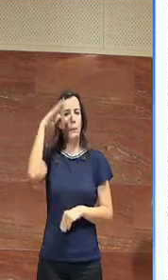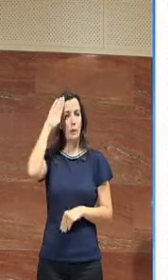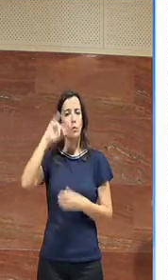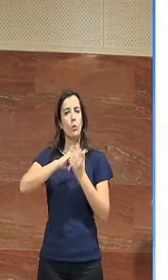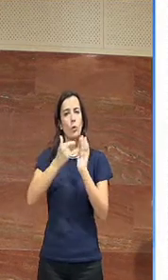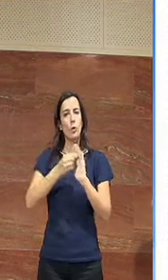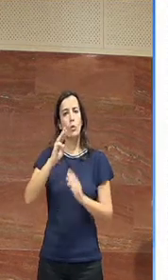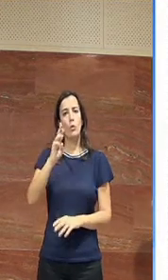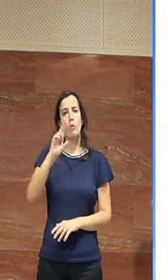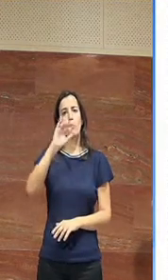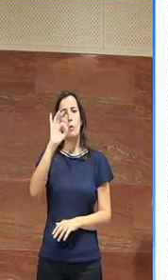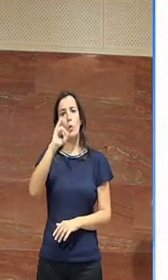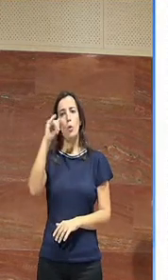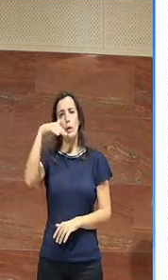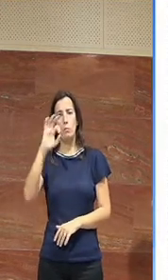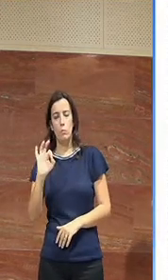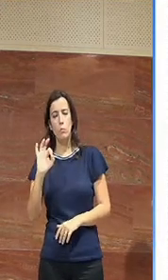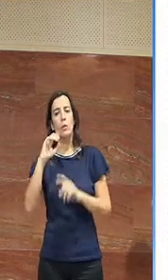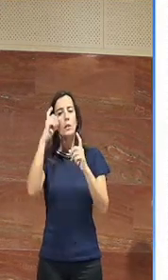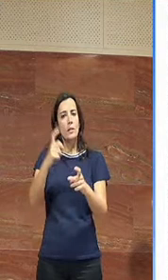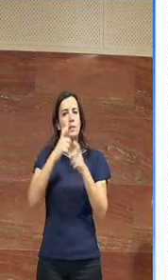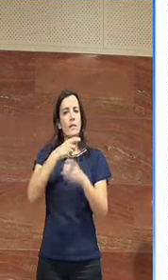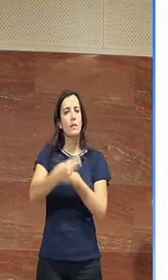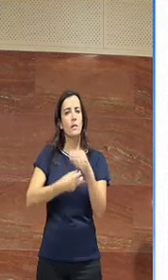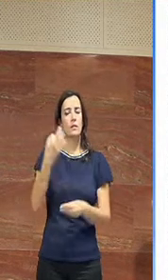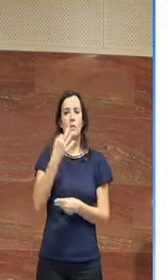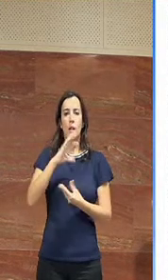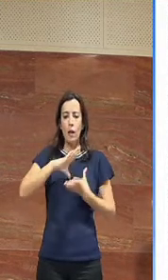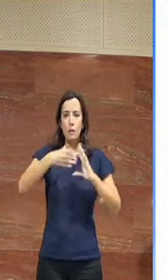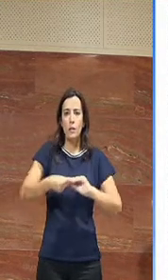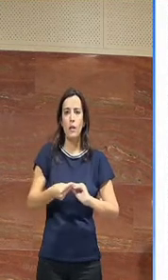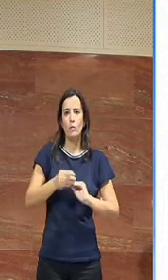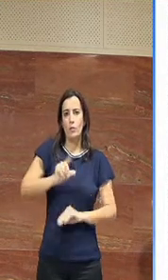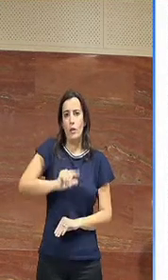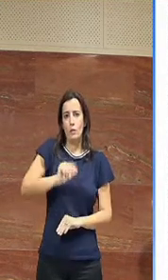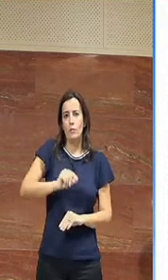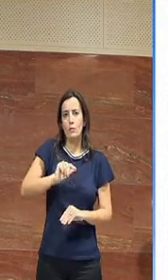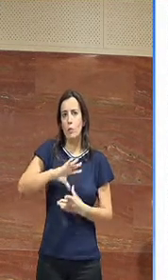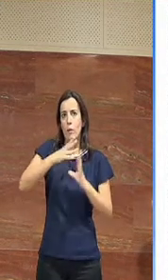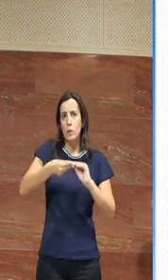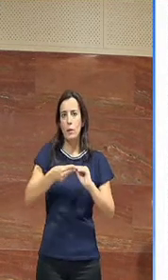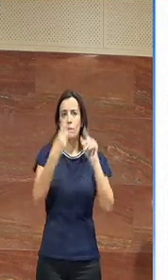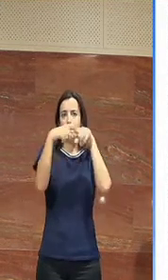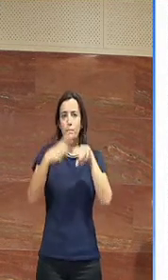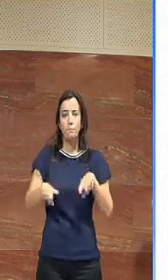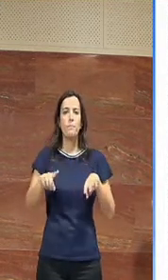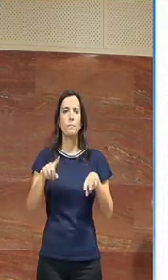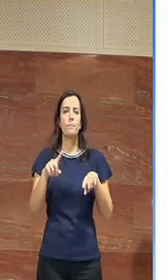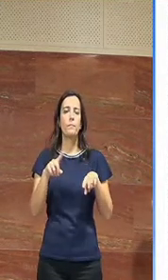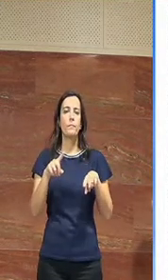Prójimo, intentando adaptar con tecnología de bajo coste, con elementos que no